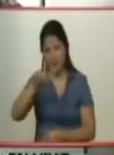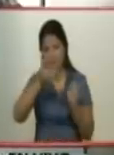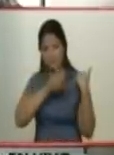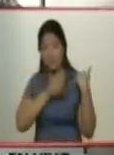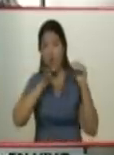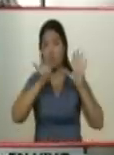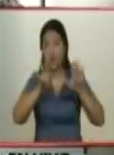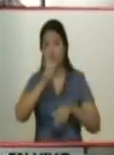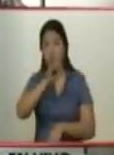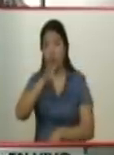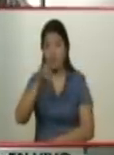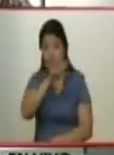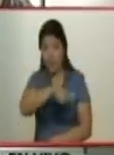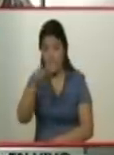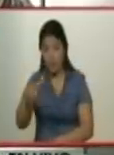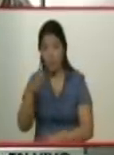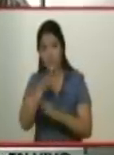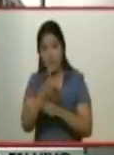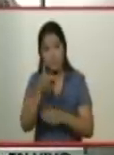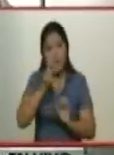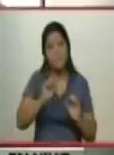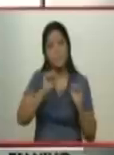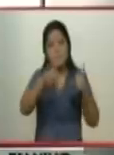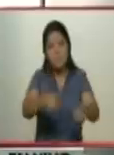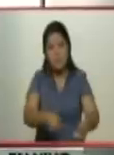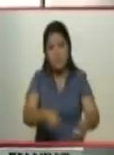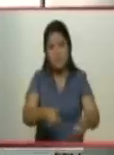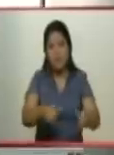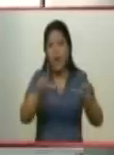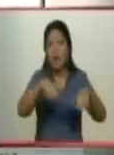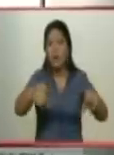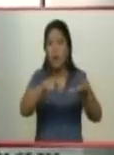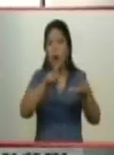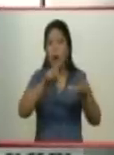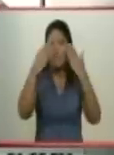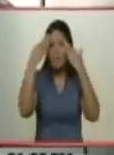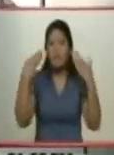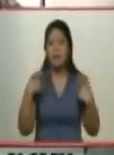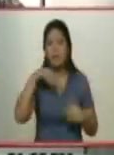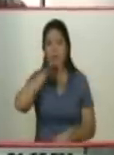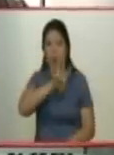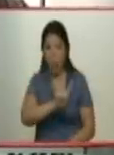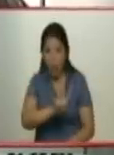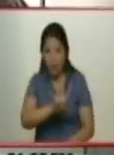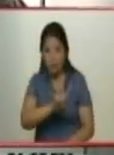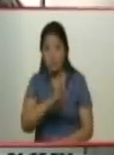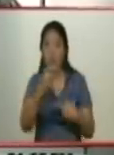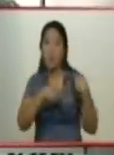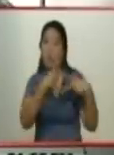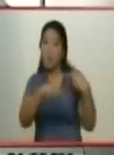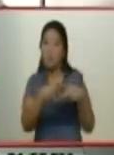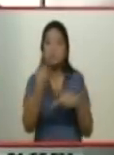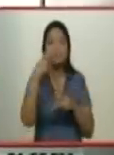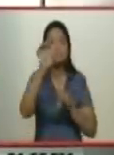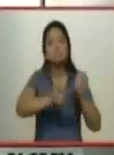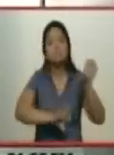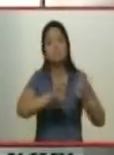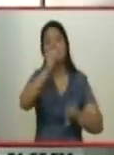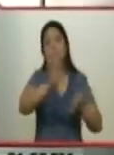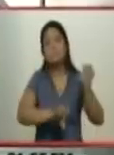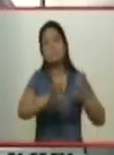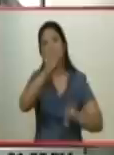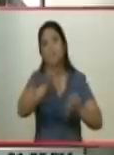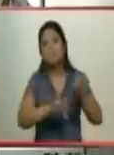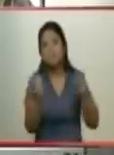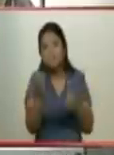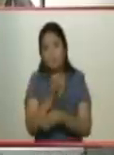hombres comenzó una operación en betania 4 está en pleno Progreso la auditoría para